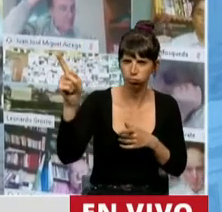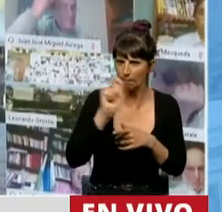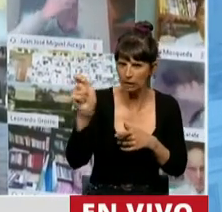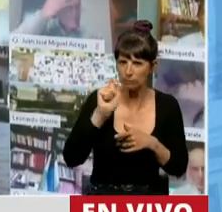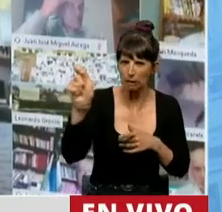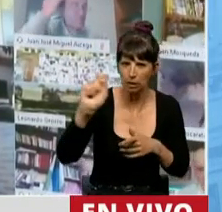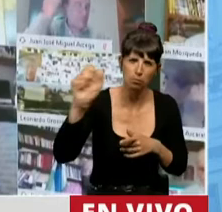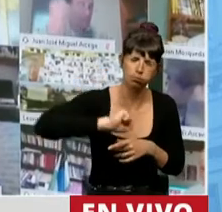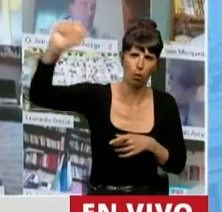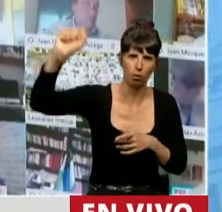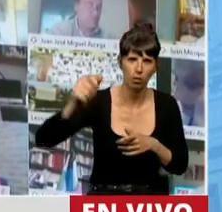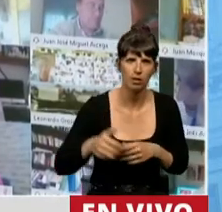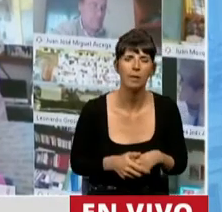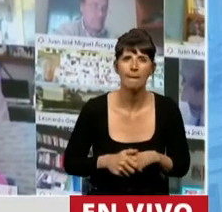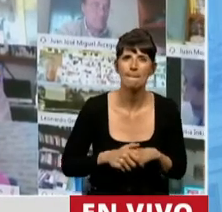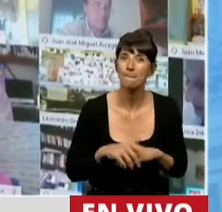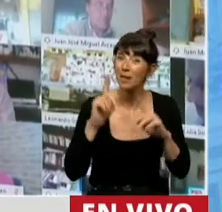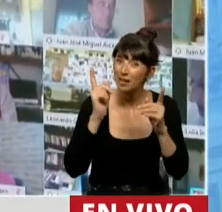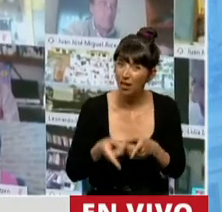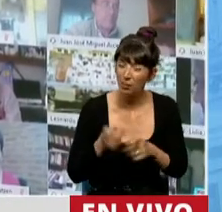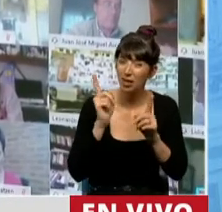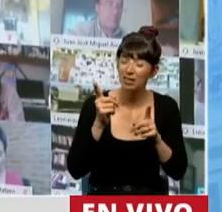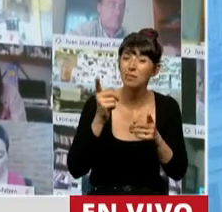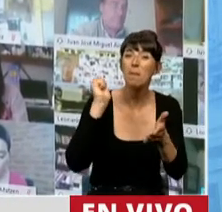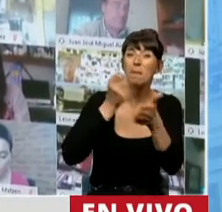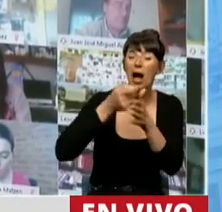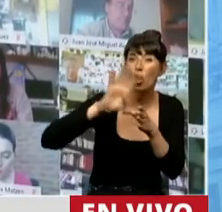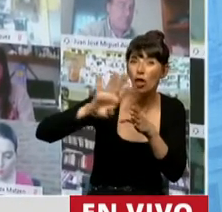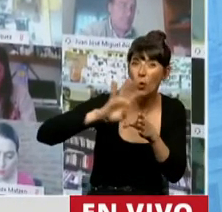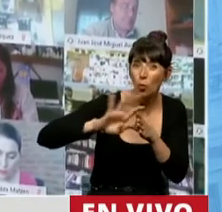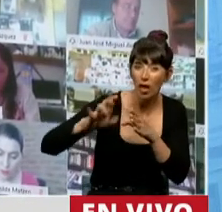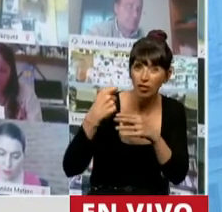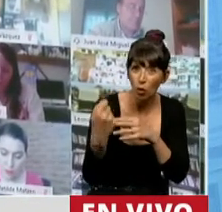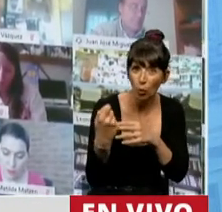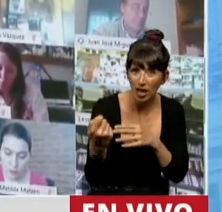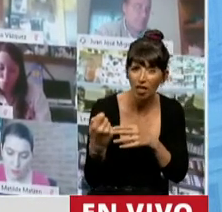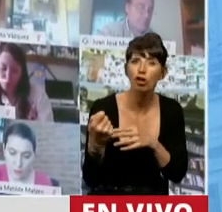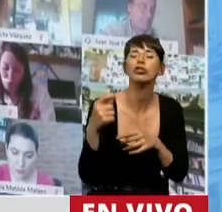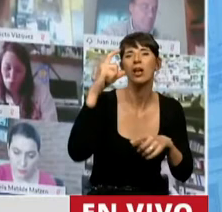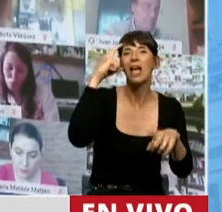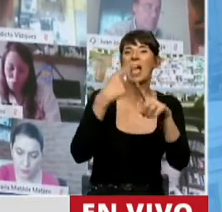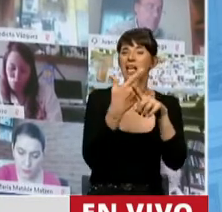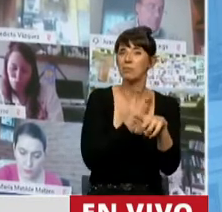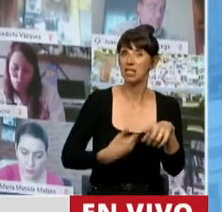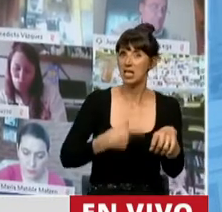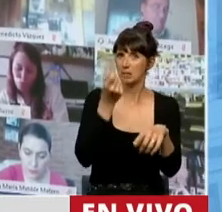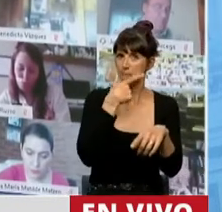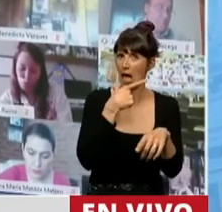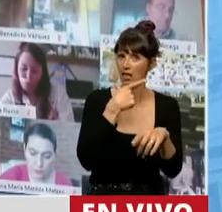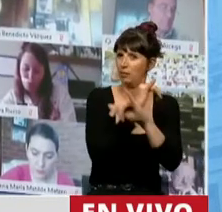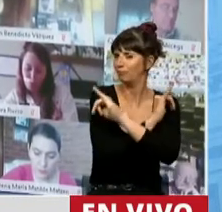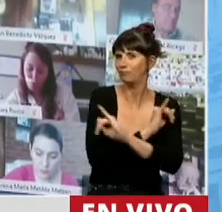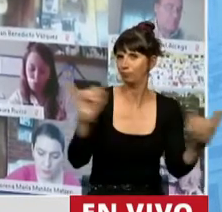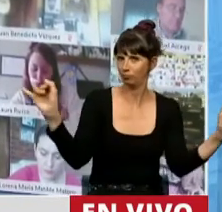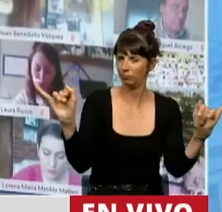mes. Además, esta misma reparación histórica fue anunciada por el ex presidente Mauricio Macri junto con la